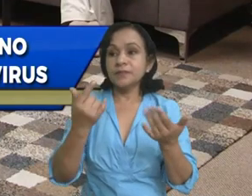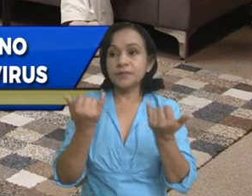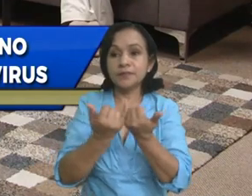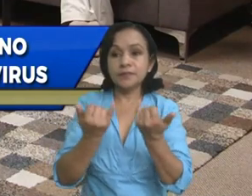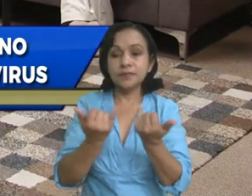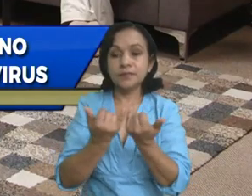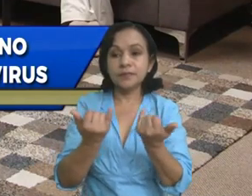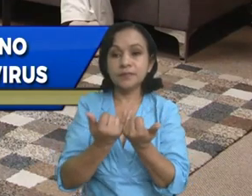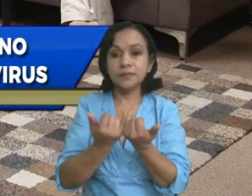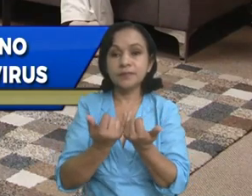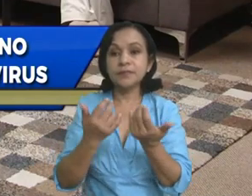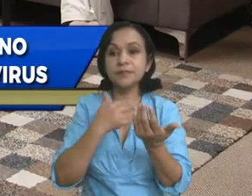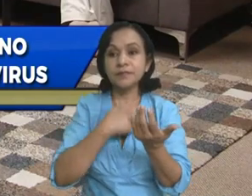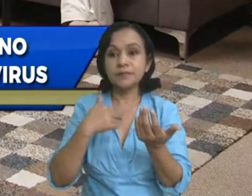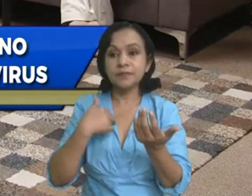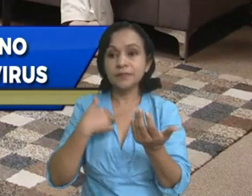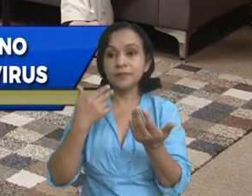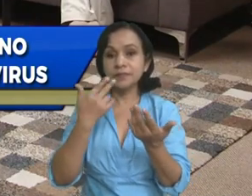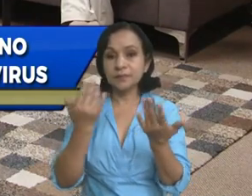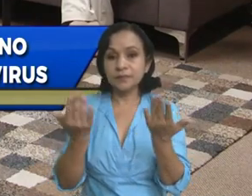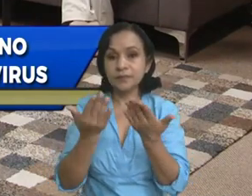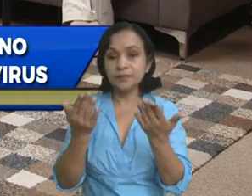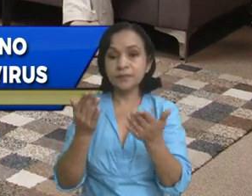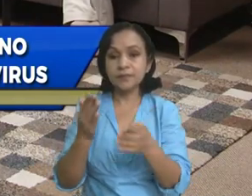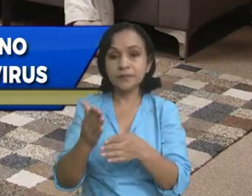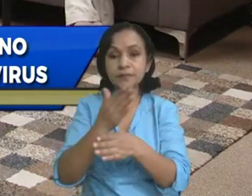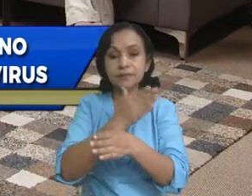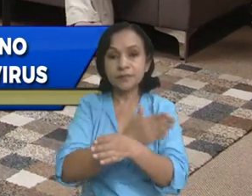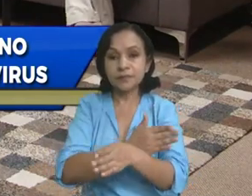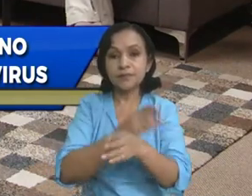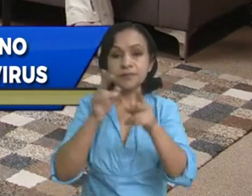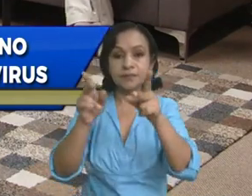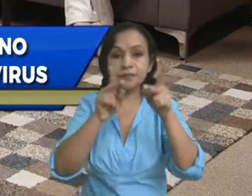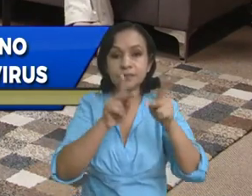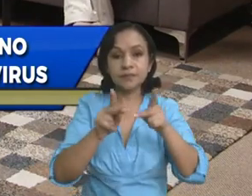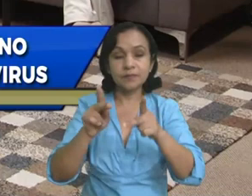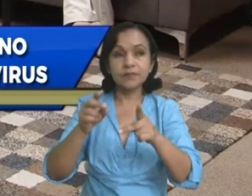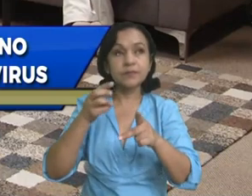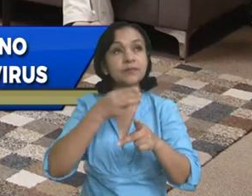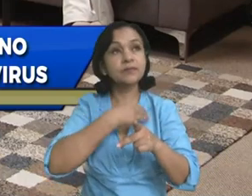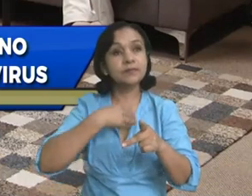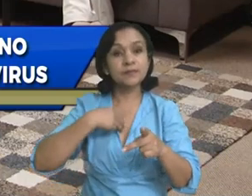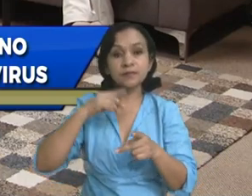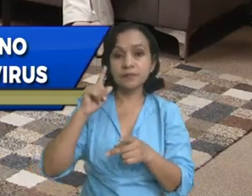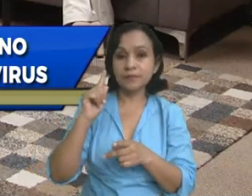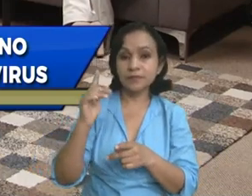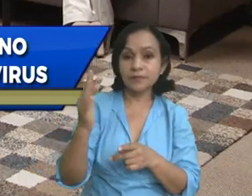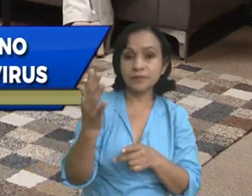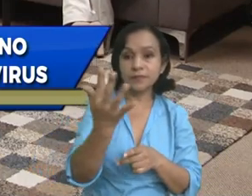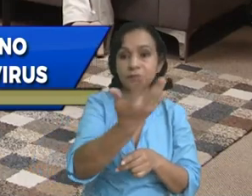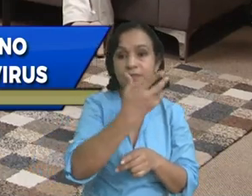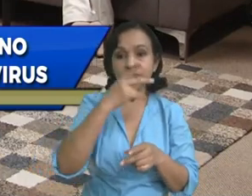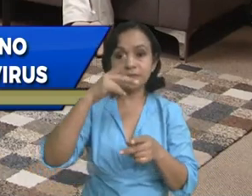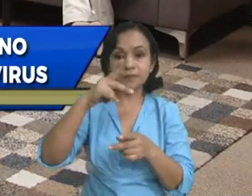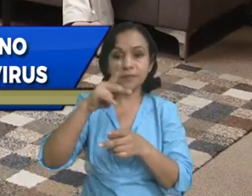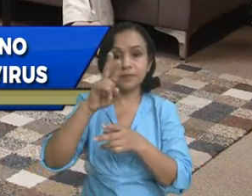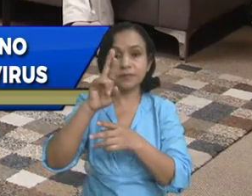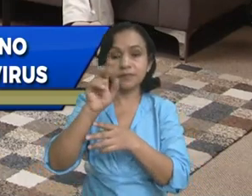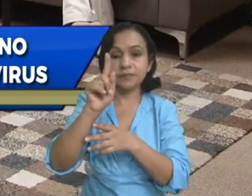acá, hemos estado evaluando de conjunto con las autoridades del MINSA todos los protocolos de actuación que ya tenían muy